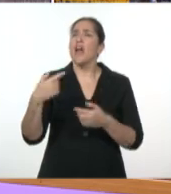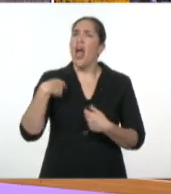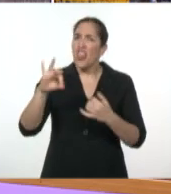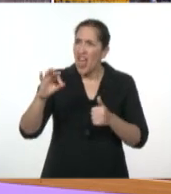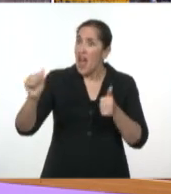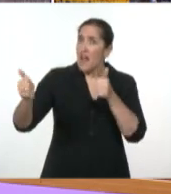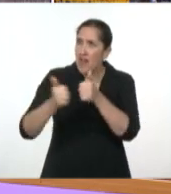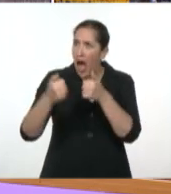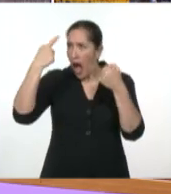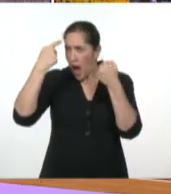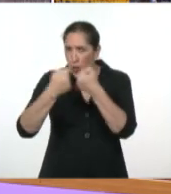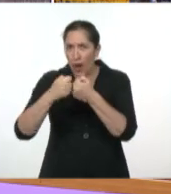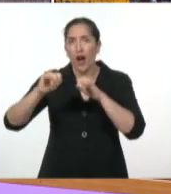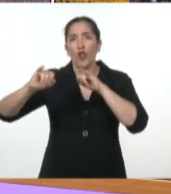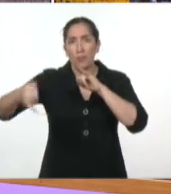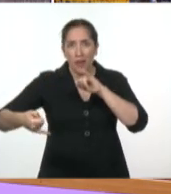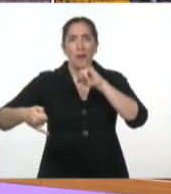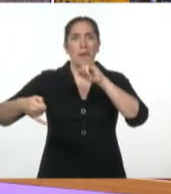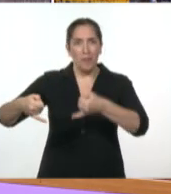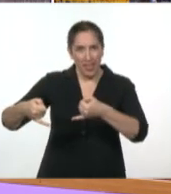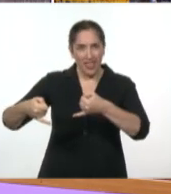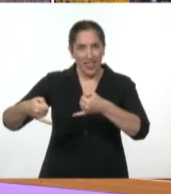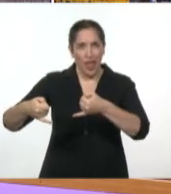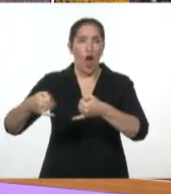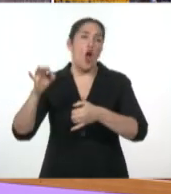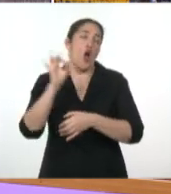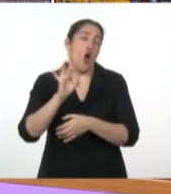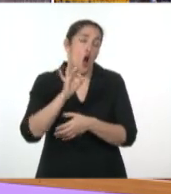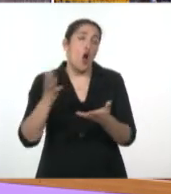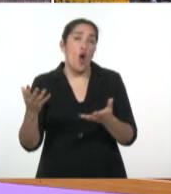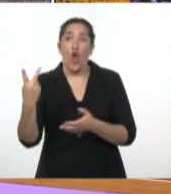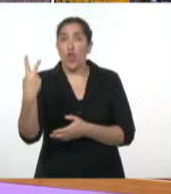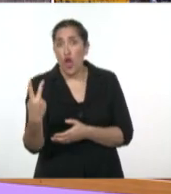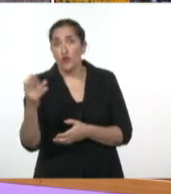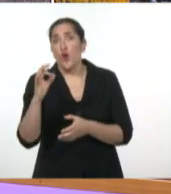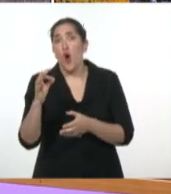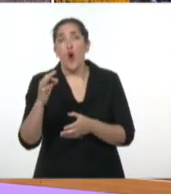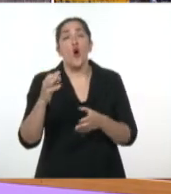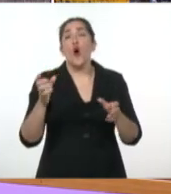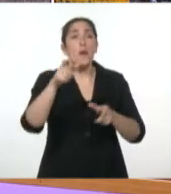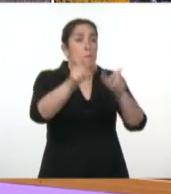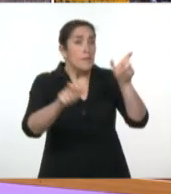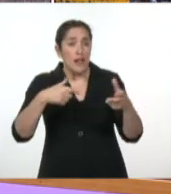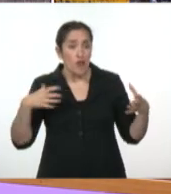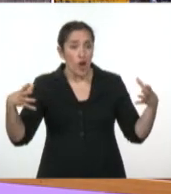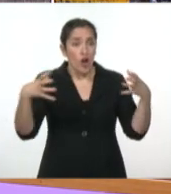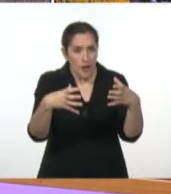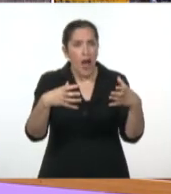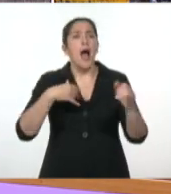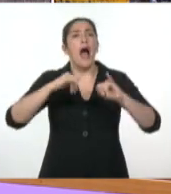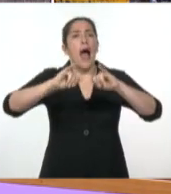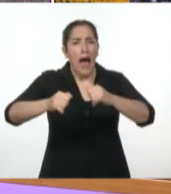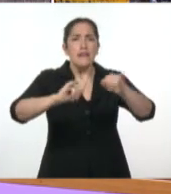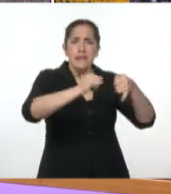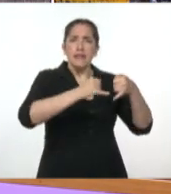un acuerdo de ambas partes o de todas las partes, porque no siempre son dos personas, de todas las partes, de estar participando